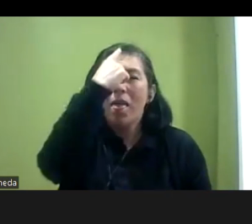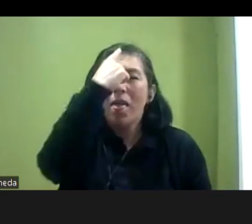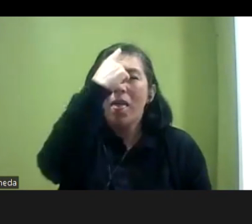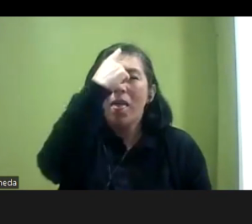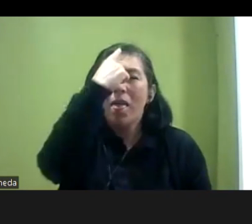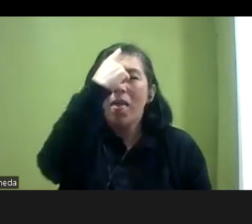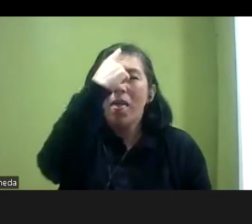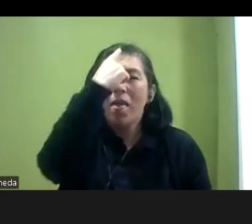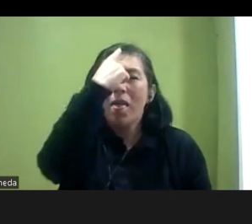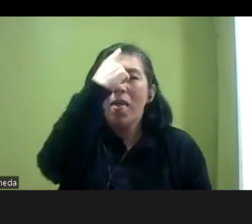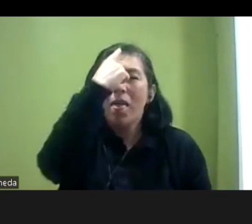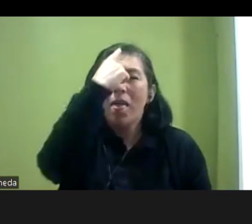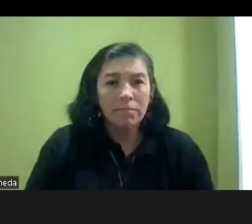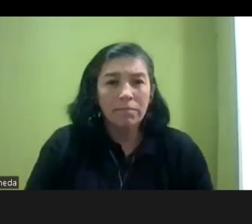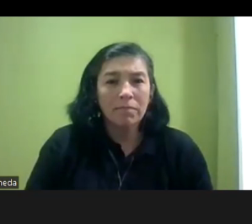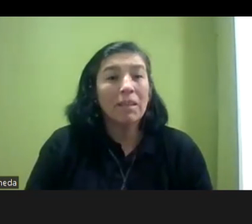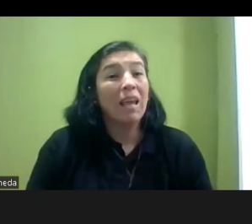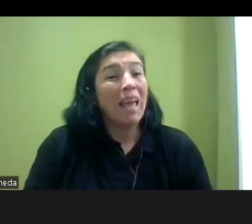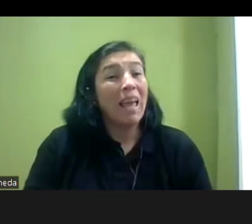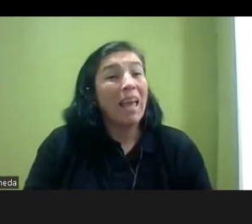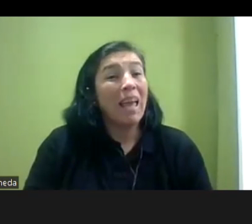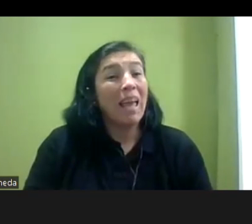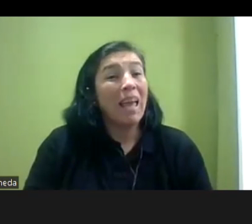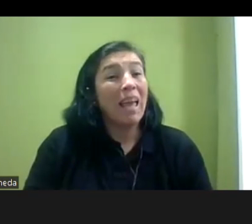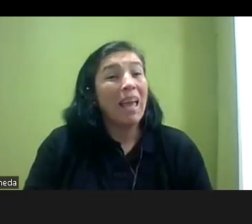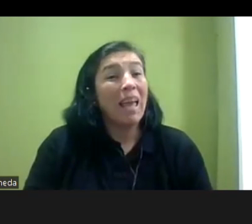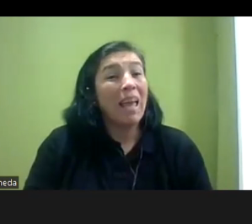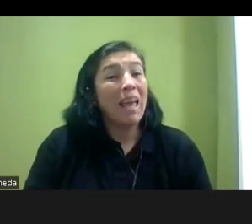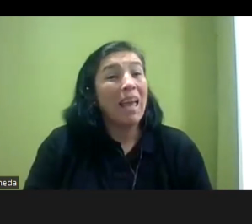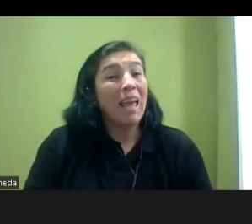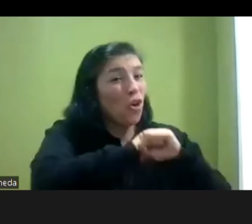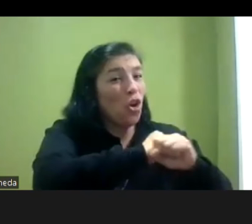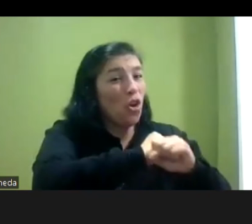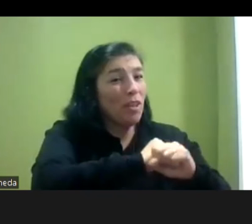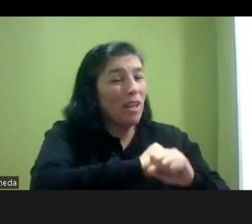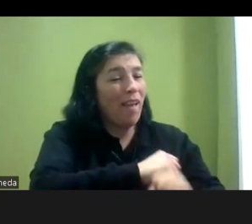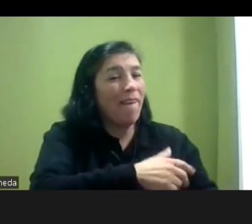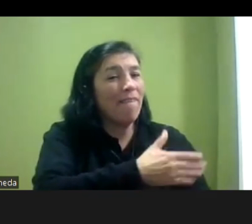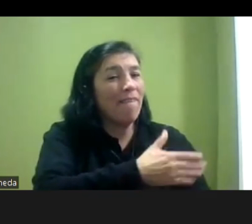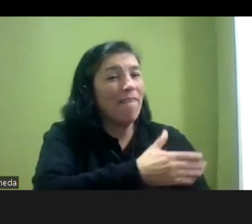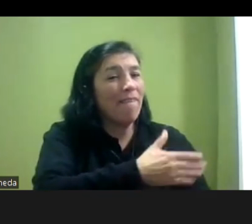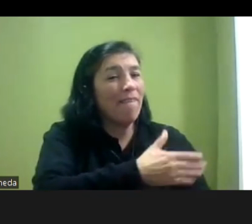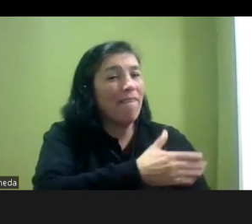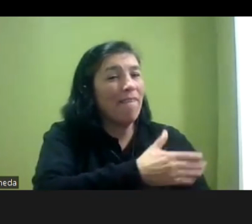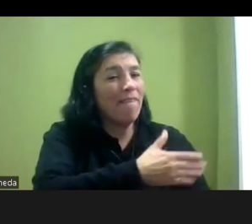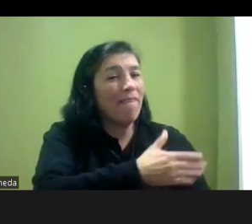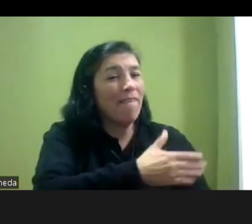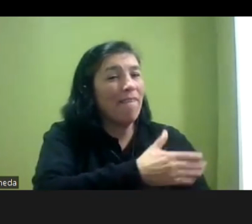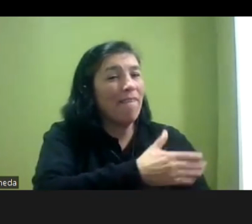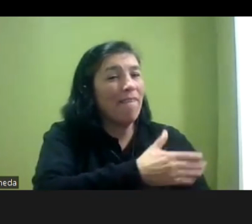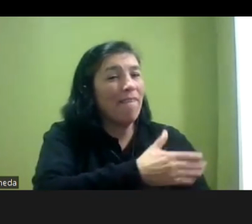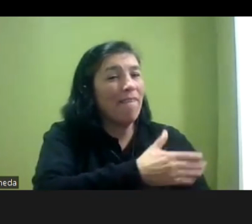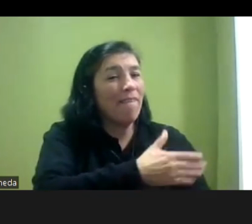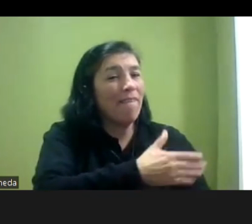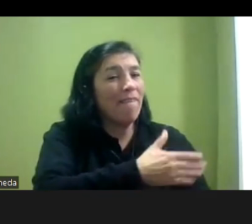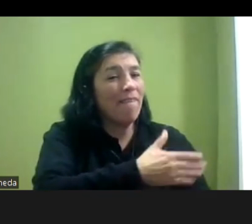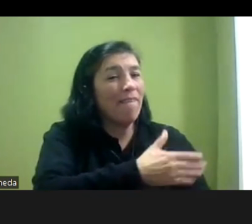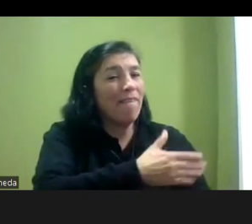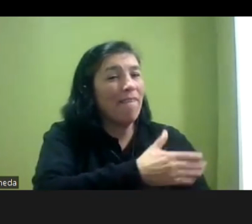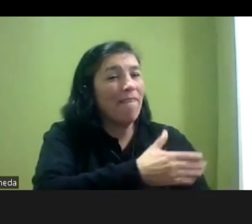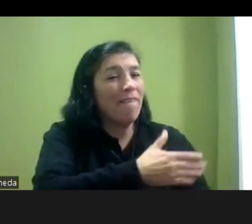Y eso es contrario a la fe católica, entendida como fe verdadera, la única